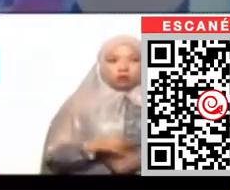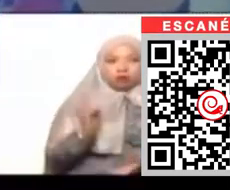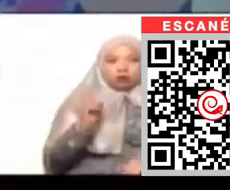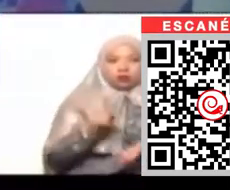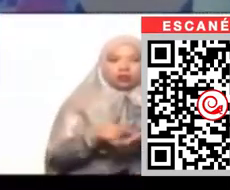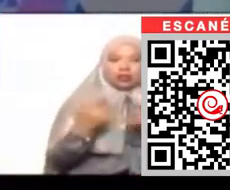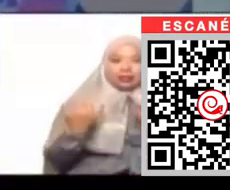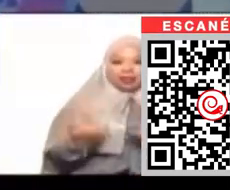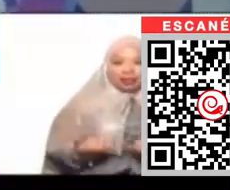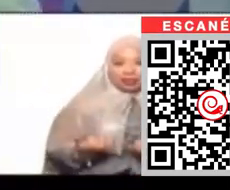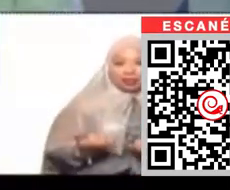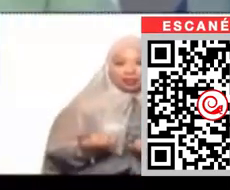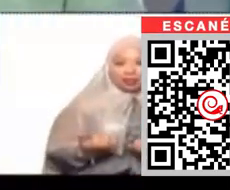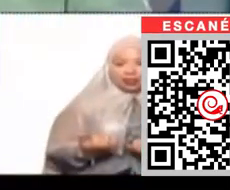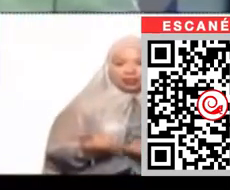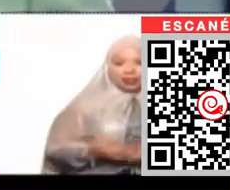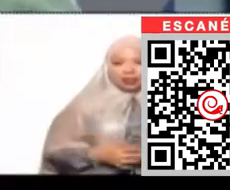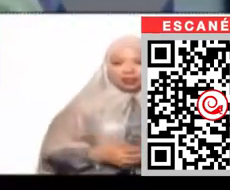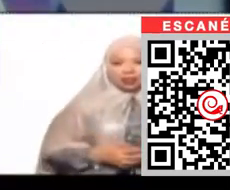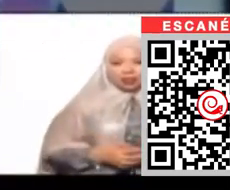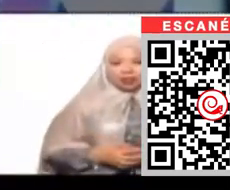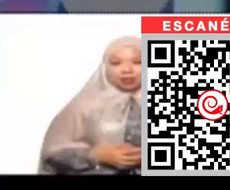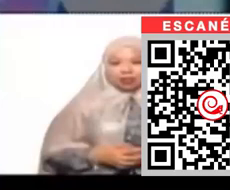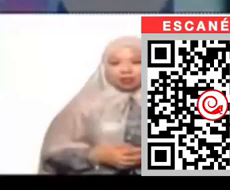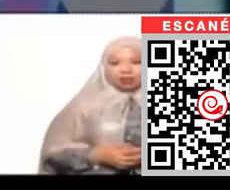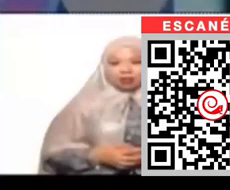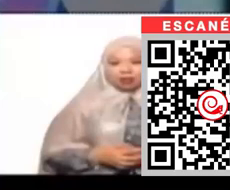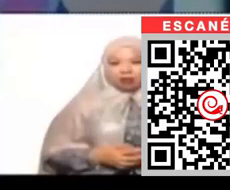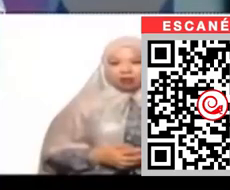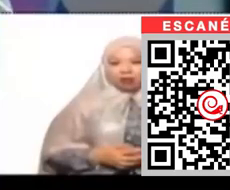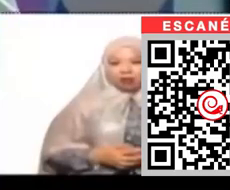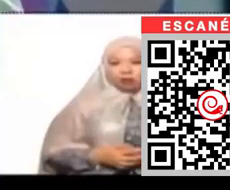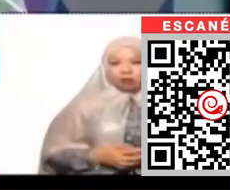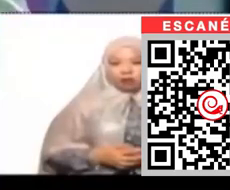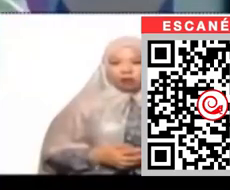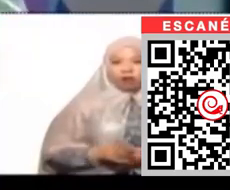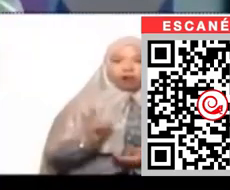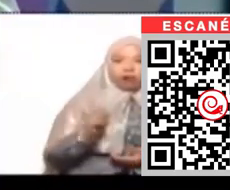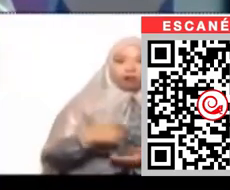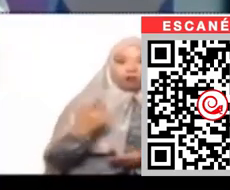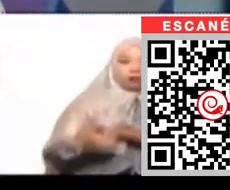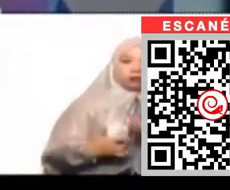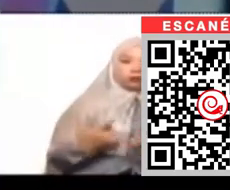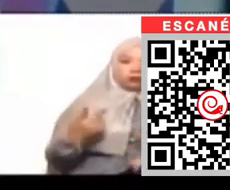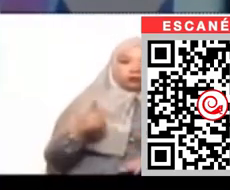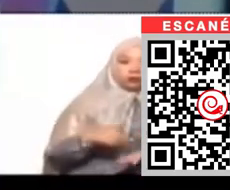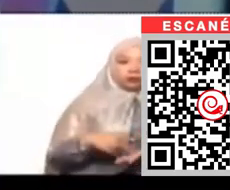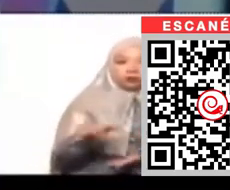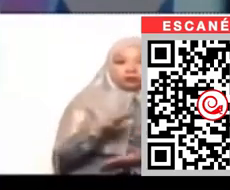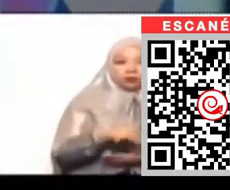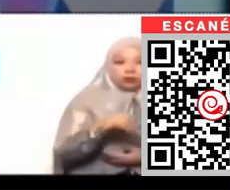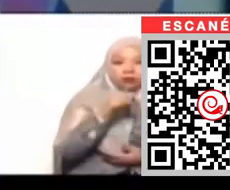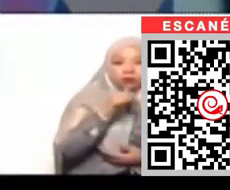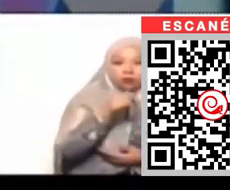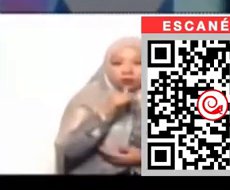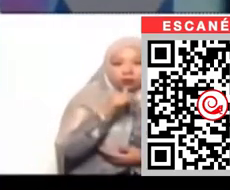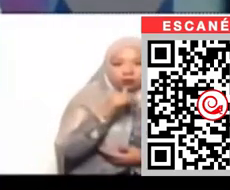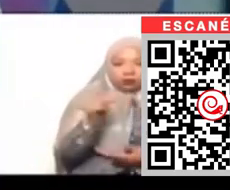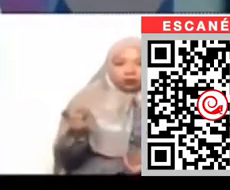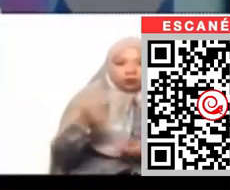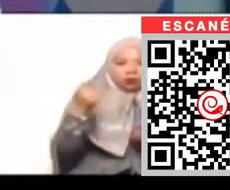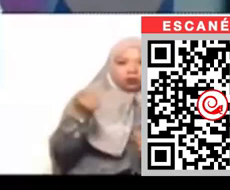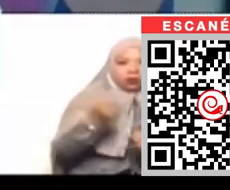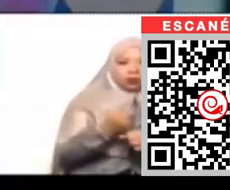que nosotros. Siempre ellos se sumen a cualquier campaña que le haga daño a Venezuela. Una campaña contra el